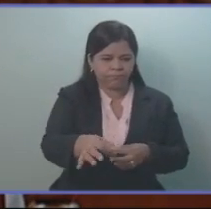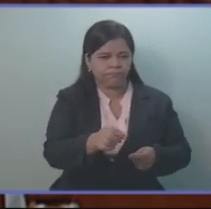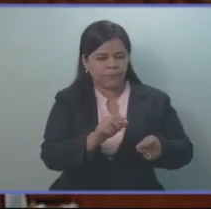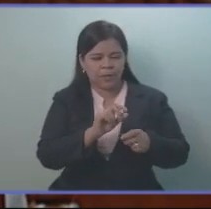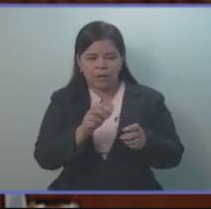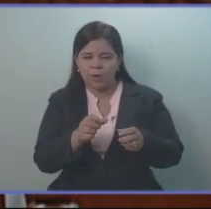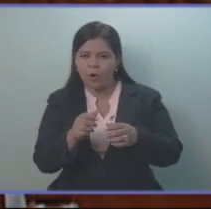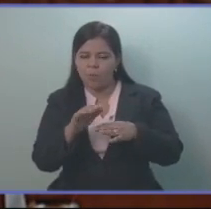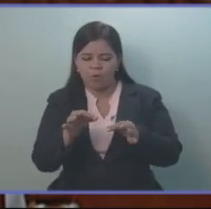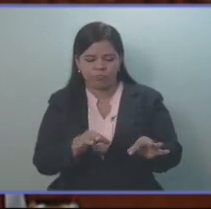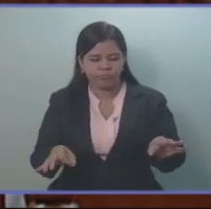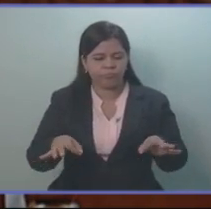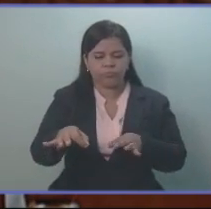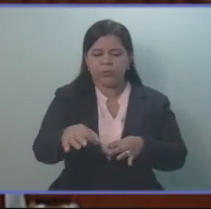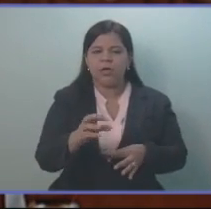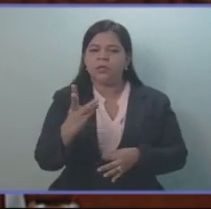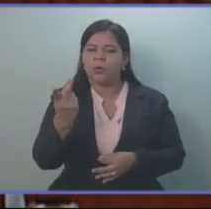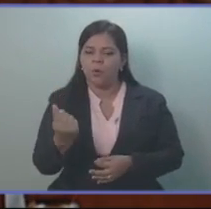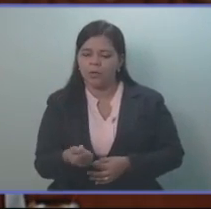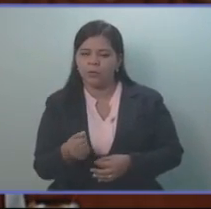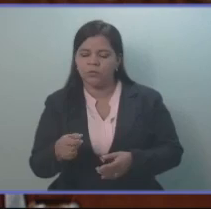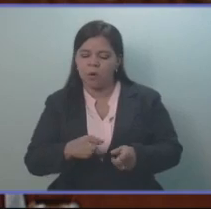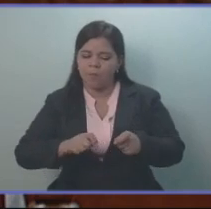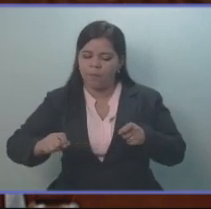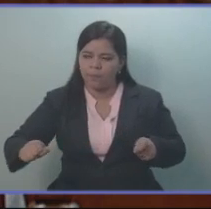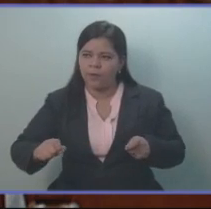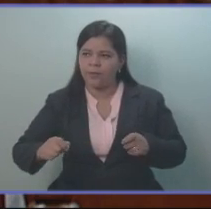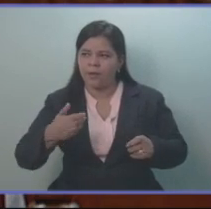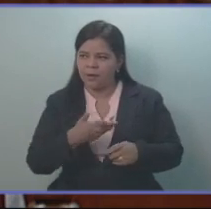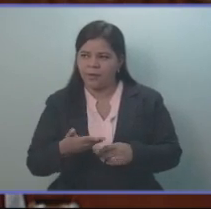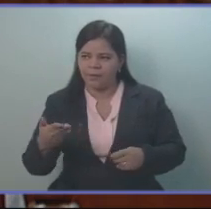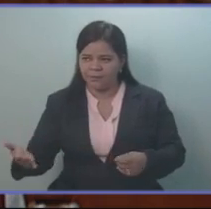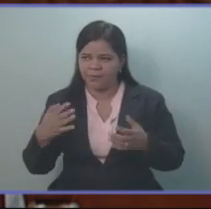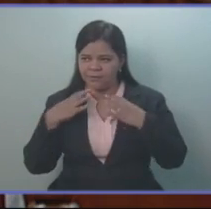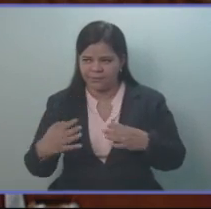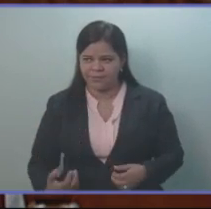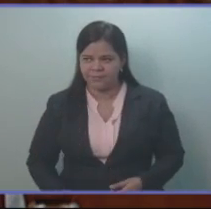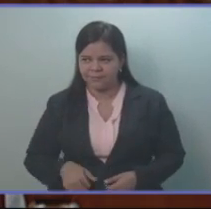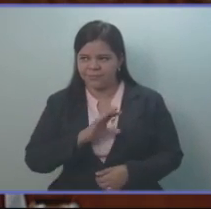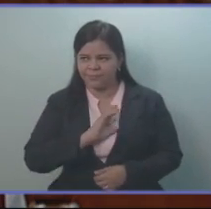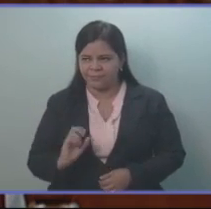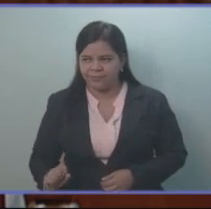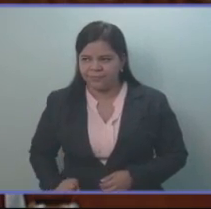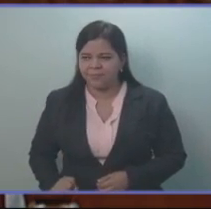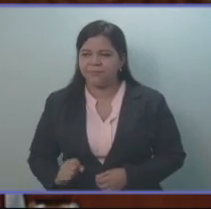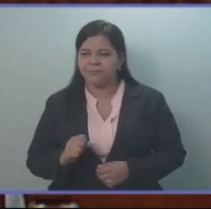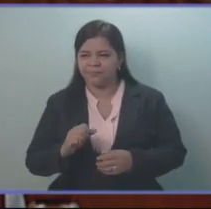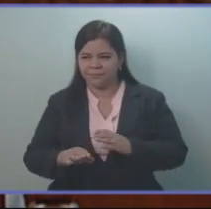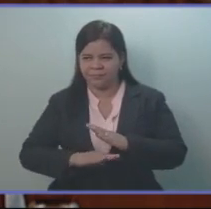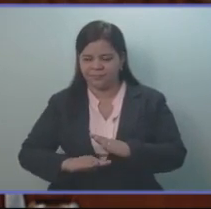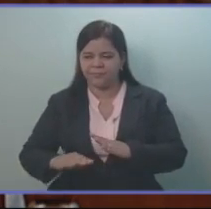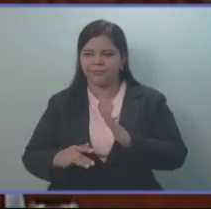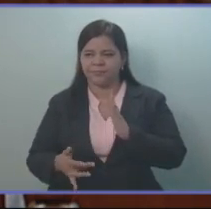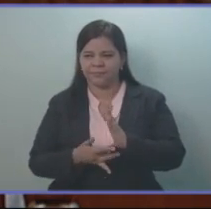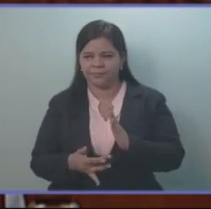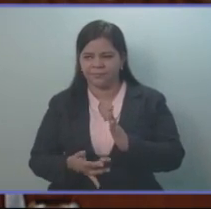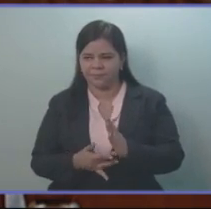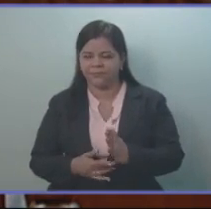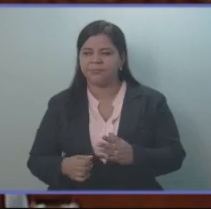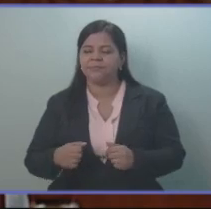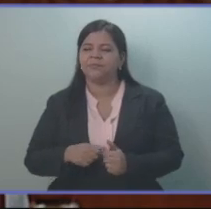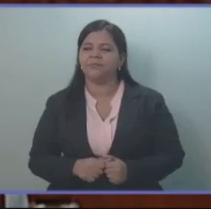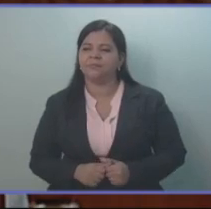adquirir por el Estado y Gobierno de El Salvador para ser transferidos debidamente saneados técnica y legalmente a favor de